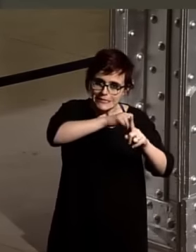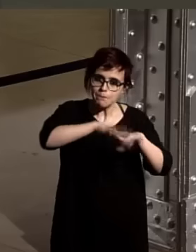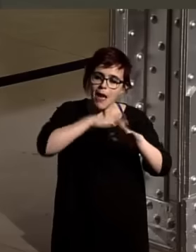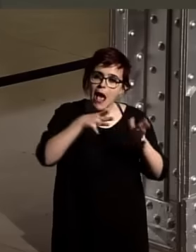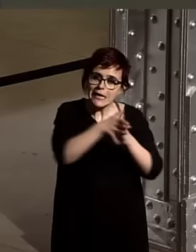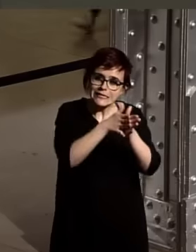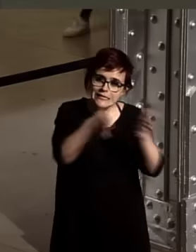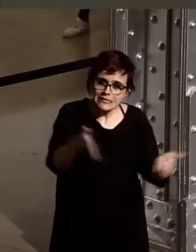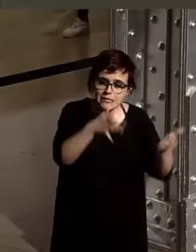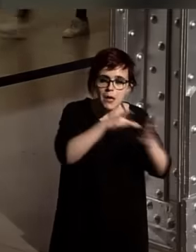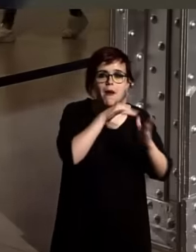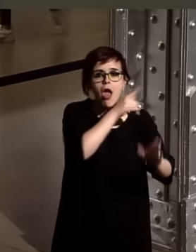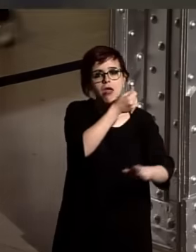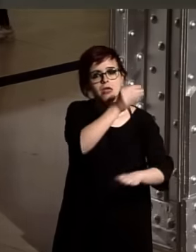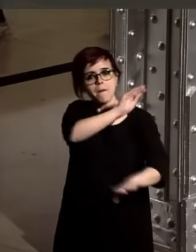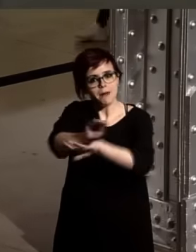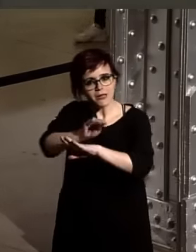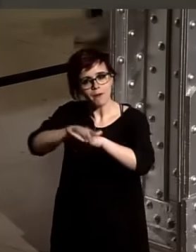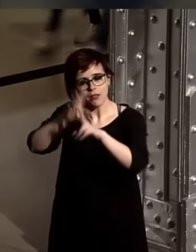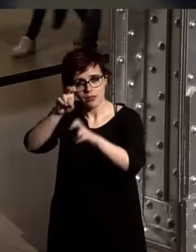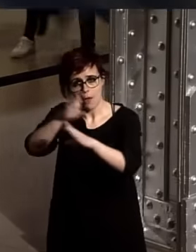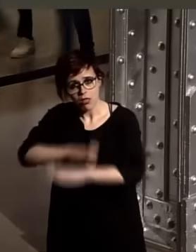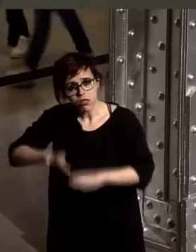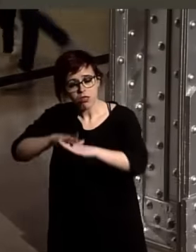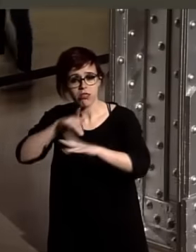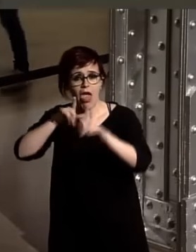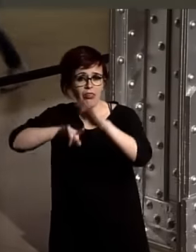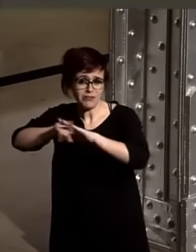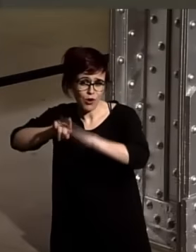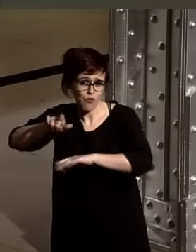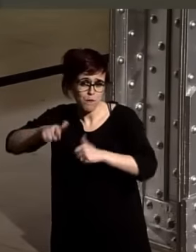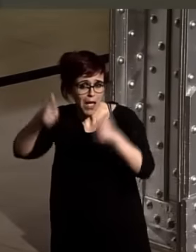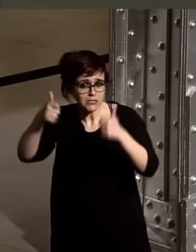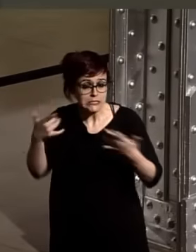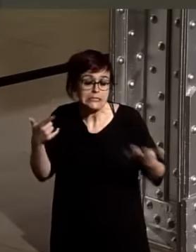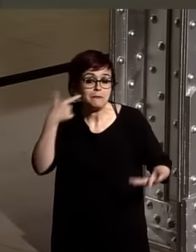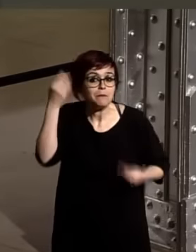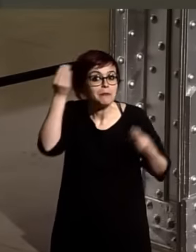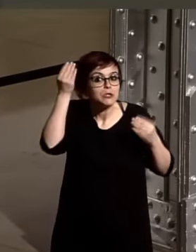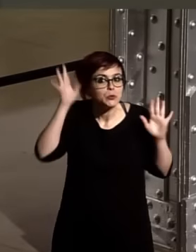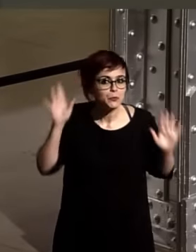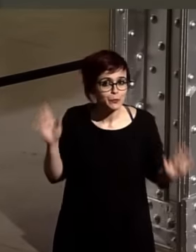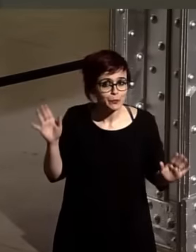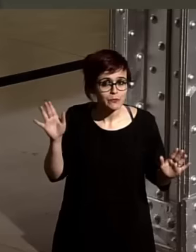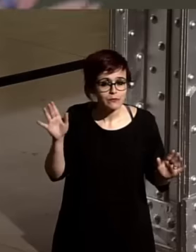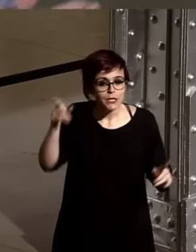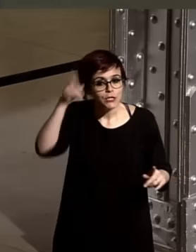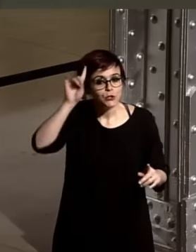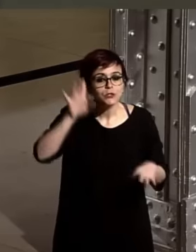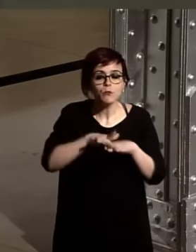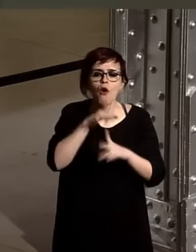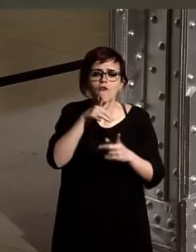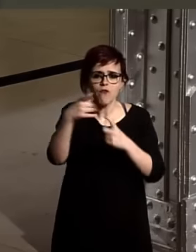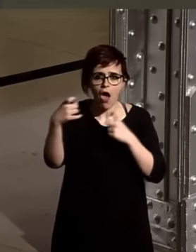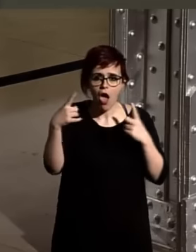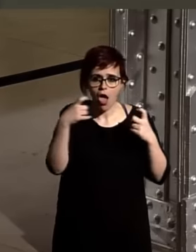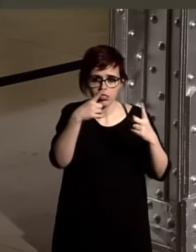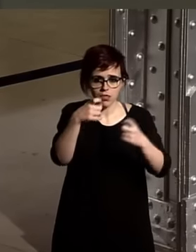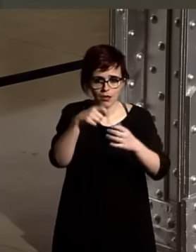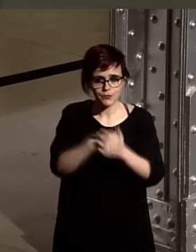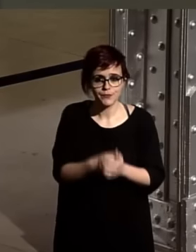en en en ciencia en investigación y y en desarrollo O sea que no sé yo creo que todavía hay hay mucho que hacer